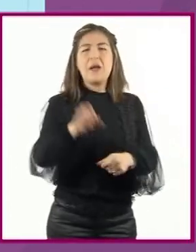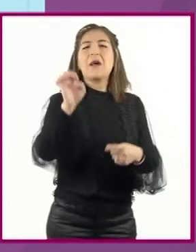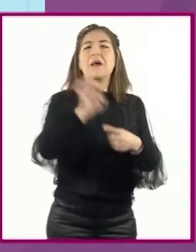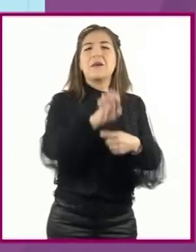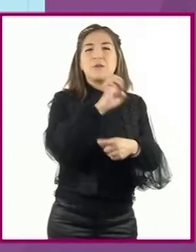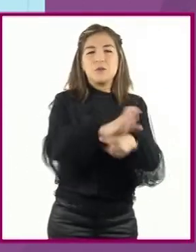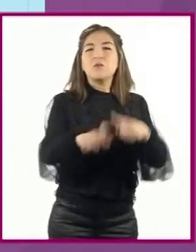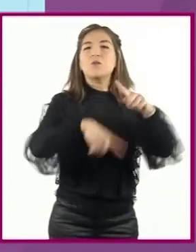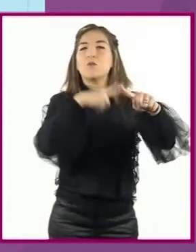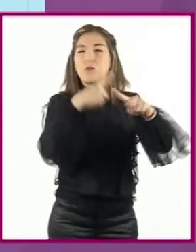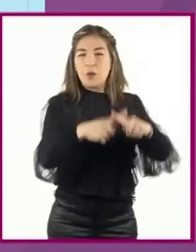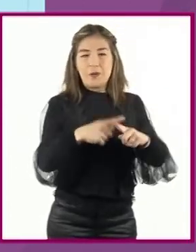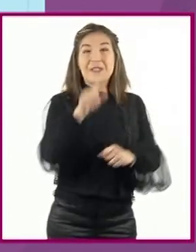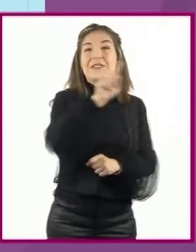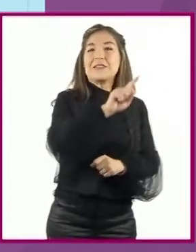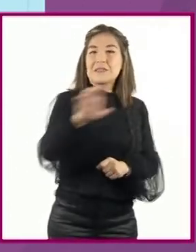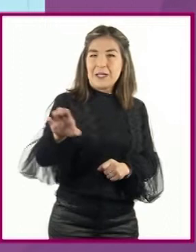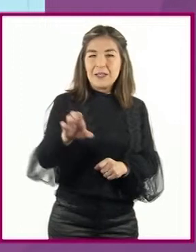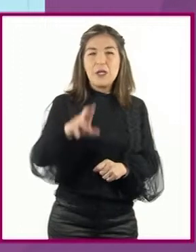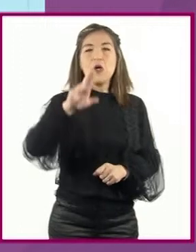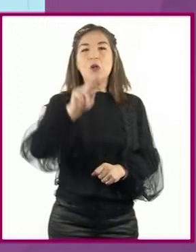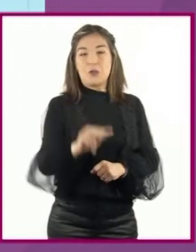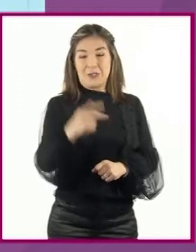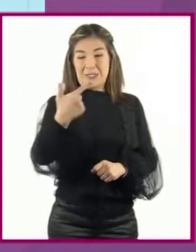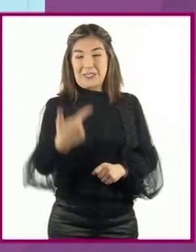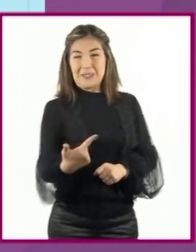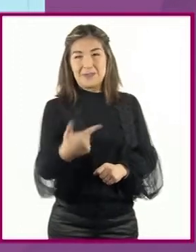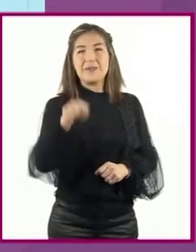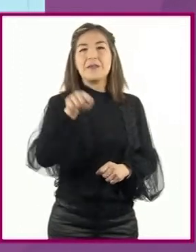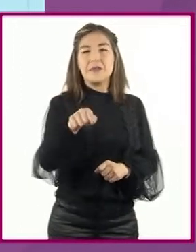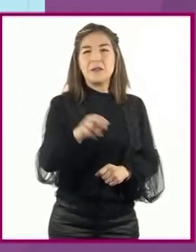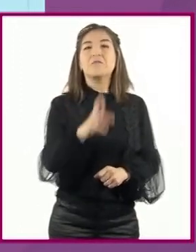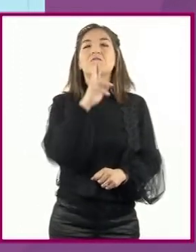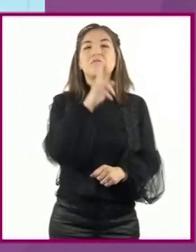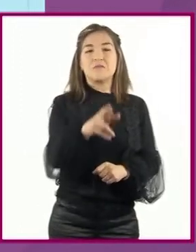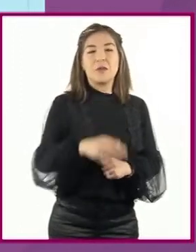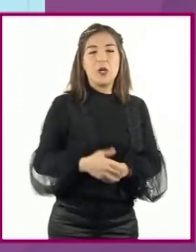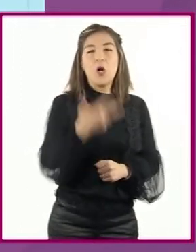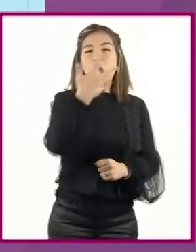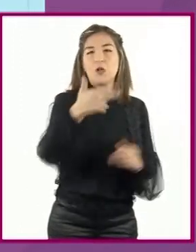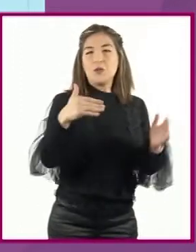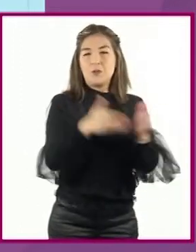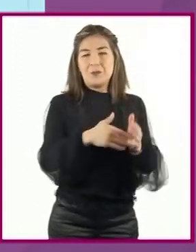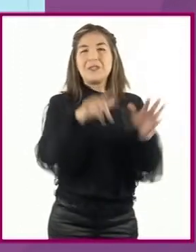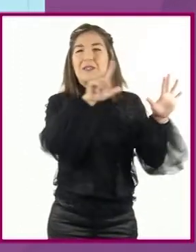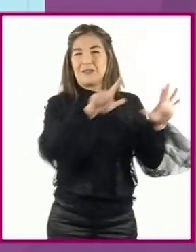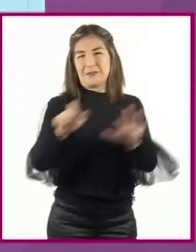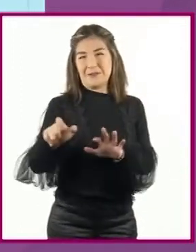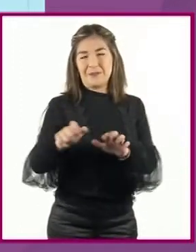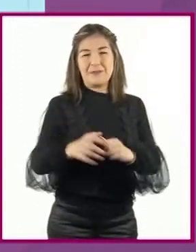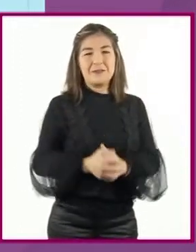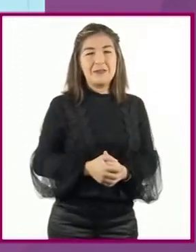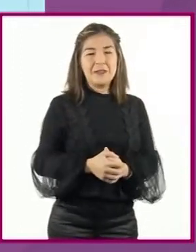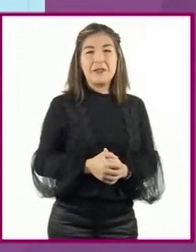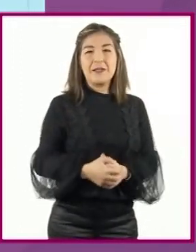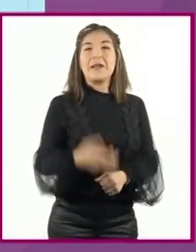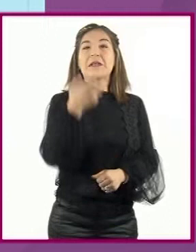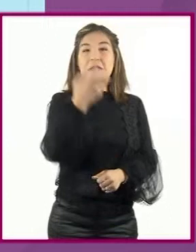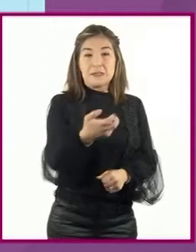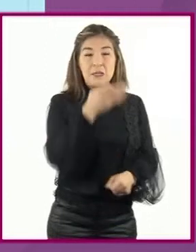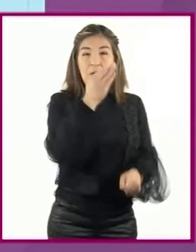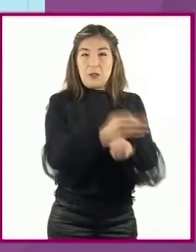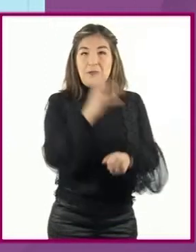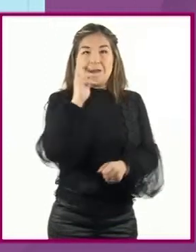Entonces, multiplicamos por 100 el 87 y obtenemos 8700. Así,